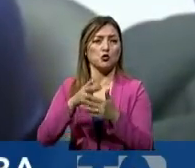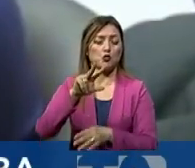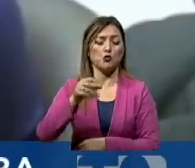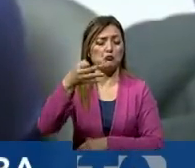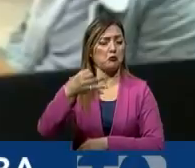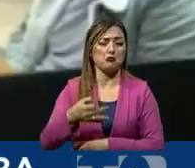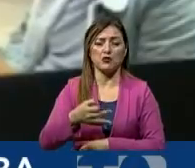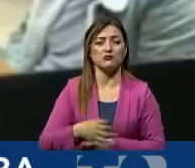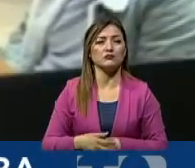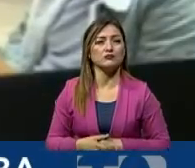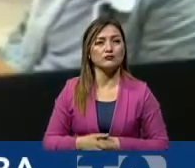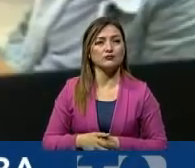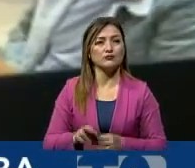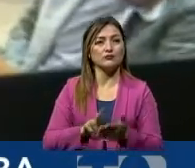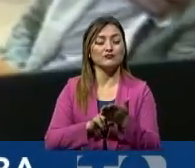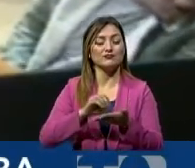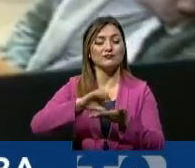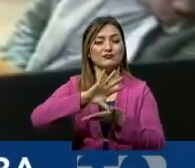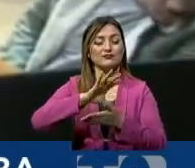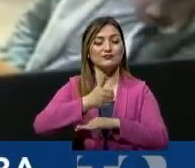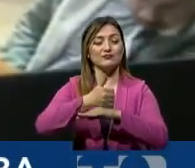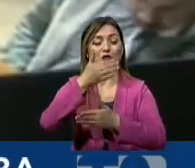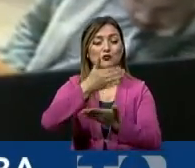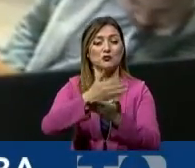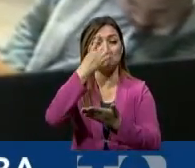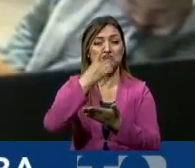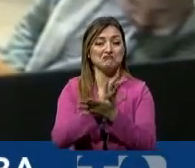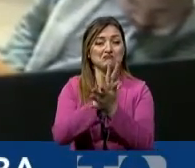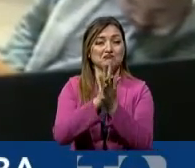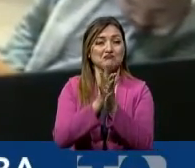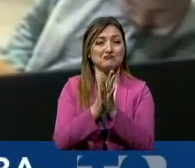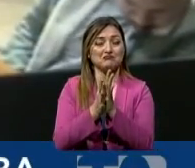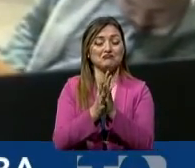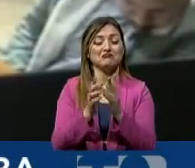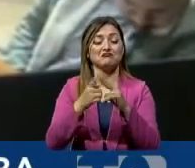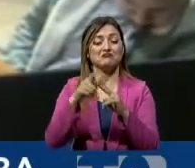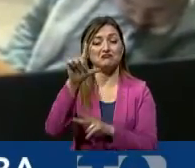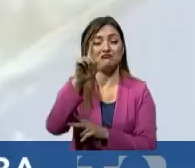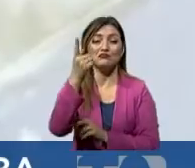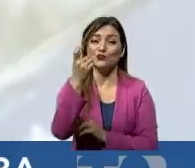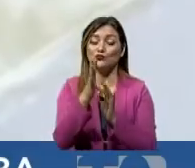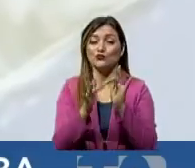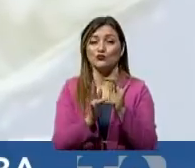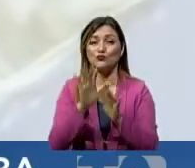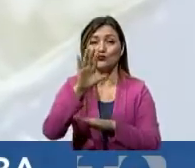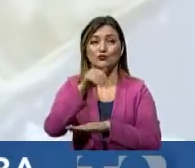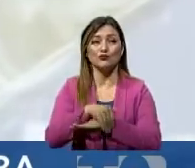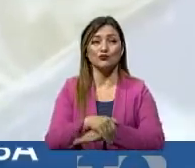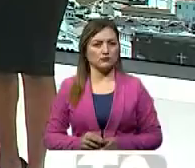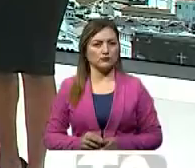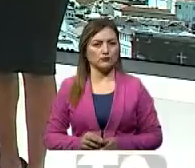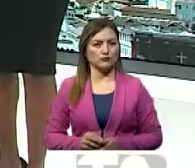procedimiento parlamentario. La sesión del CAL se suspendió sin ninguna decisión y se la retomará el lunes 11 de abril a las 5 de la